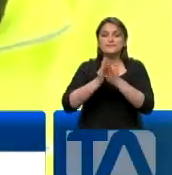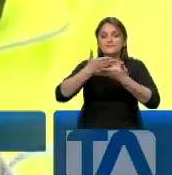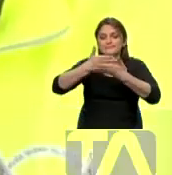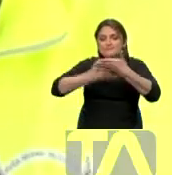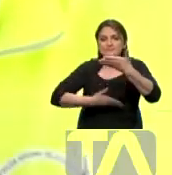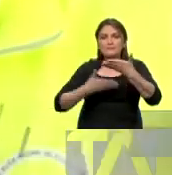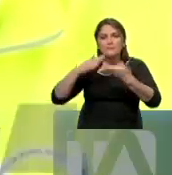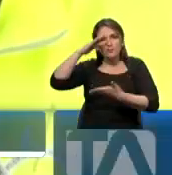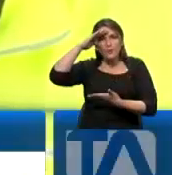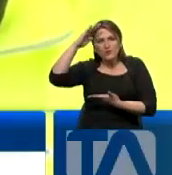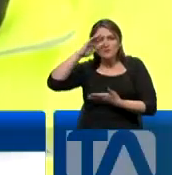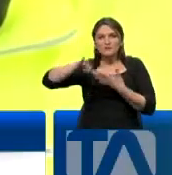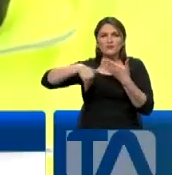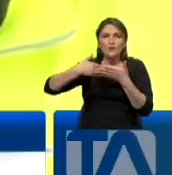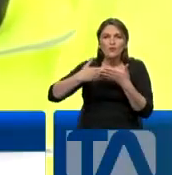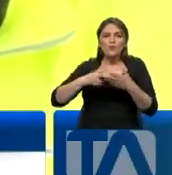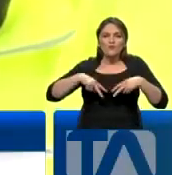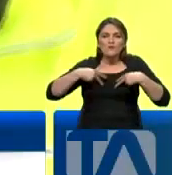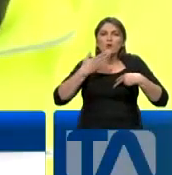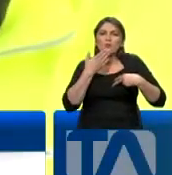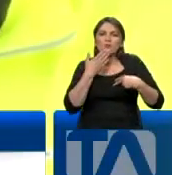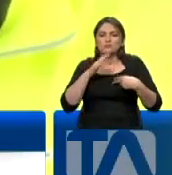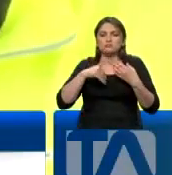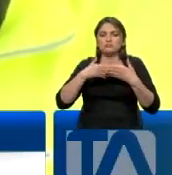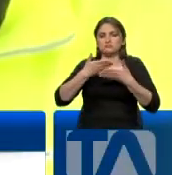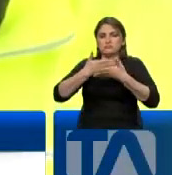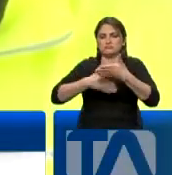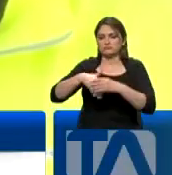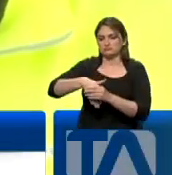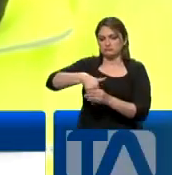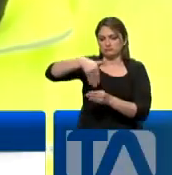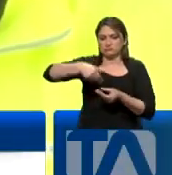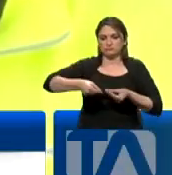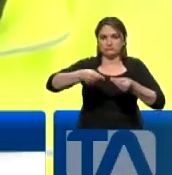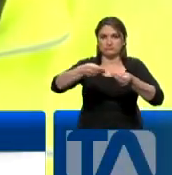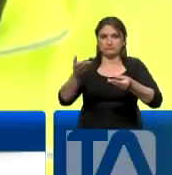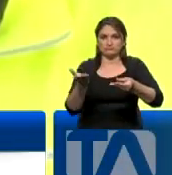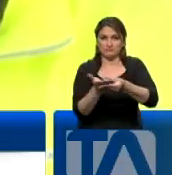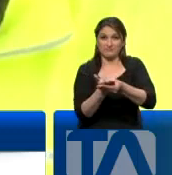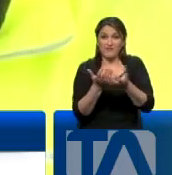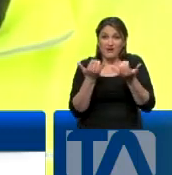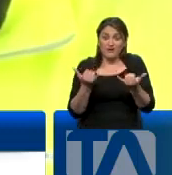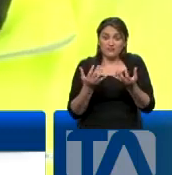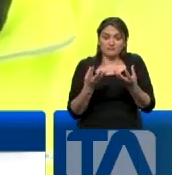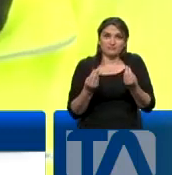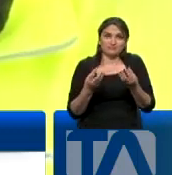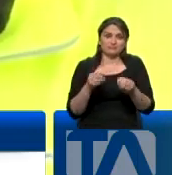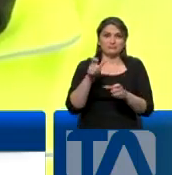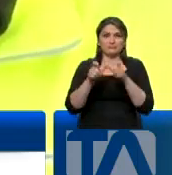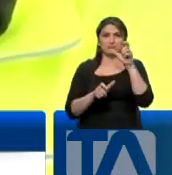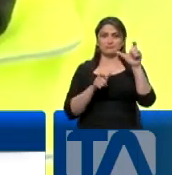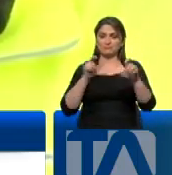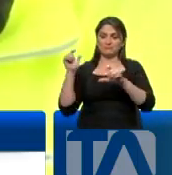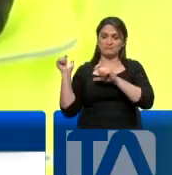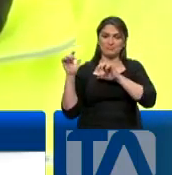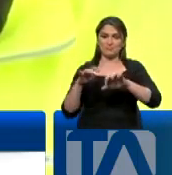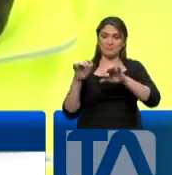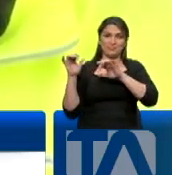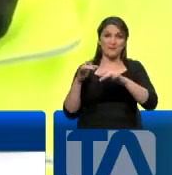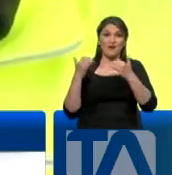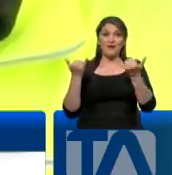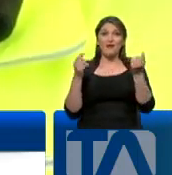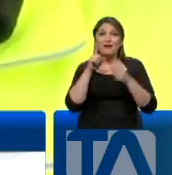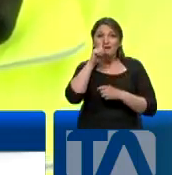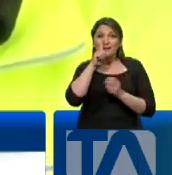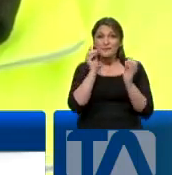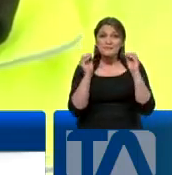Regularmente tenemos un flujo de entre 30 a 40 personas. Hemos sufrido un incremento de hasta el 100%, es decir, hemos tenido que duplicar el esfuerzo para